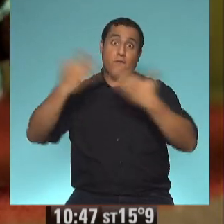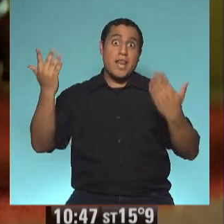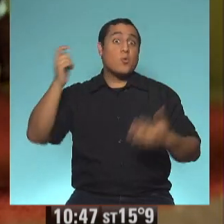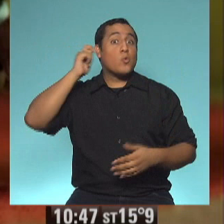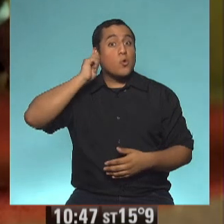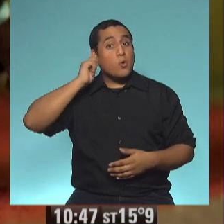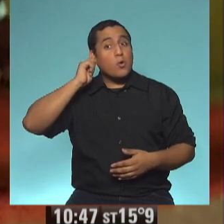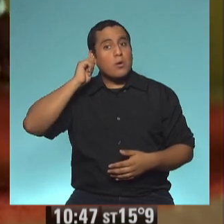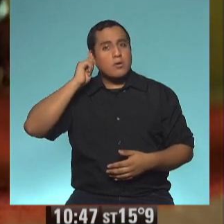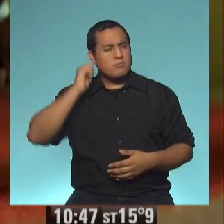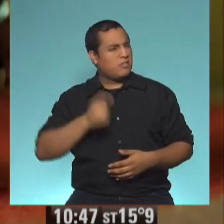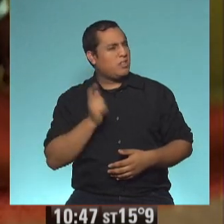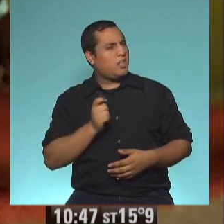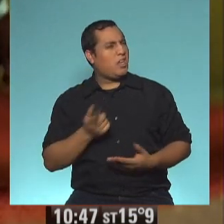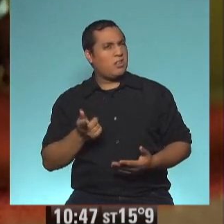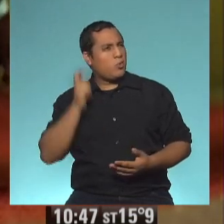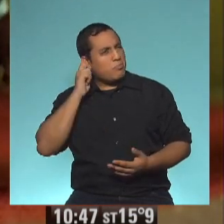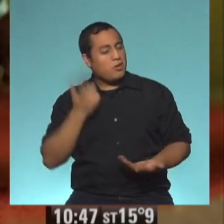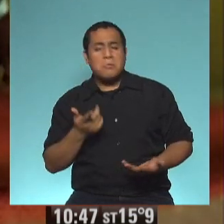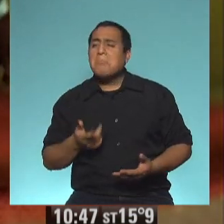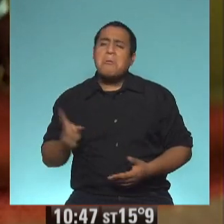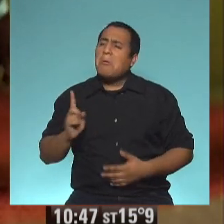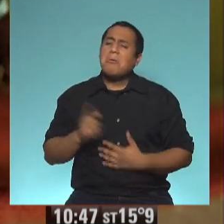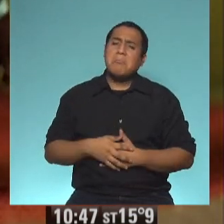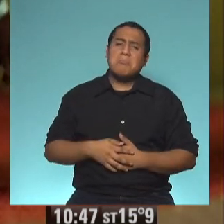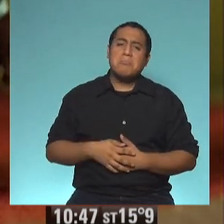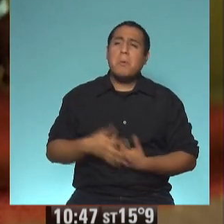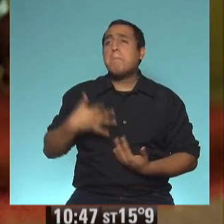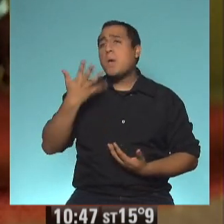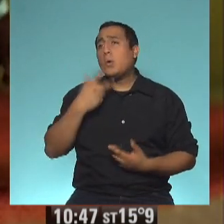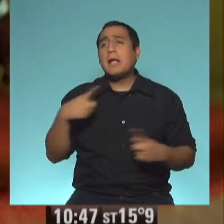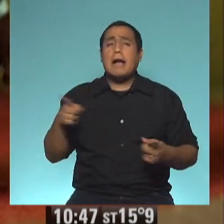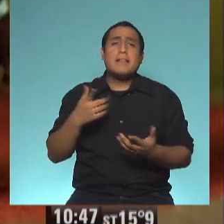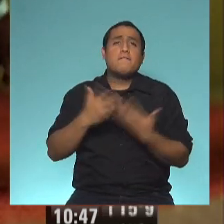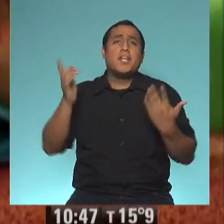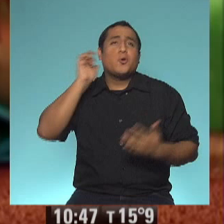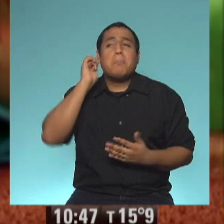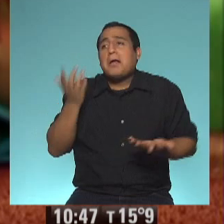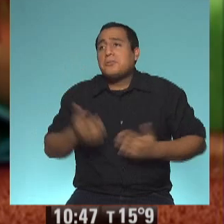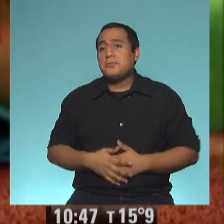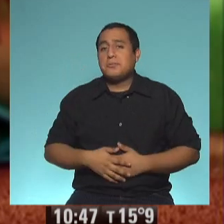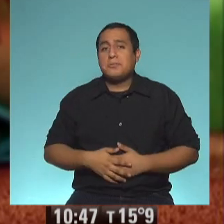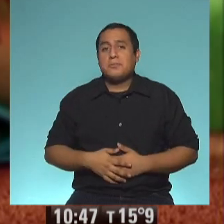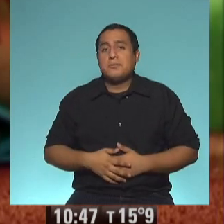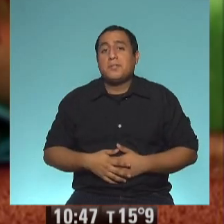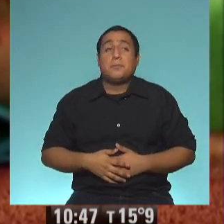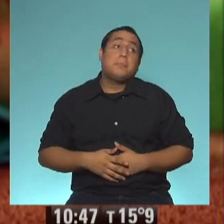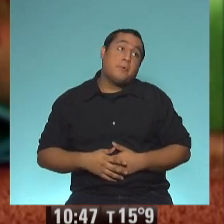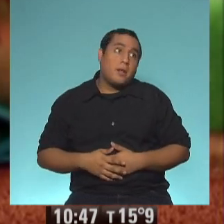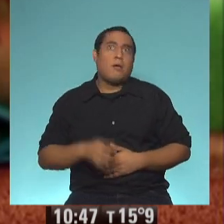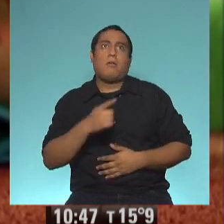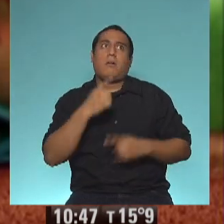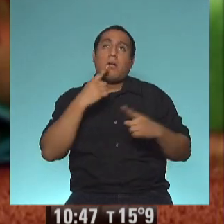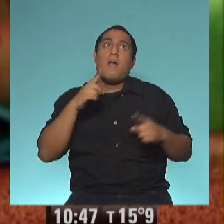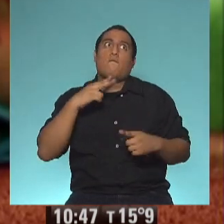cumplan completado nadie pero me gusta cantar feliz cumpleaños por lo menos afina